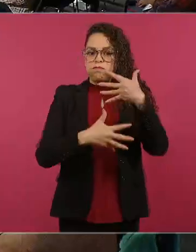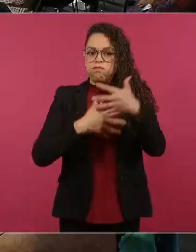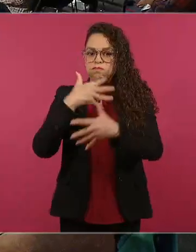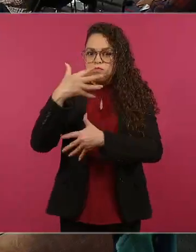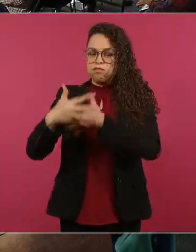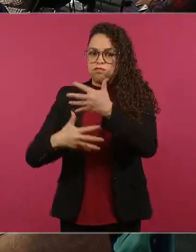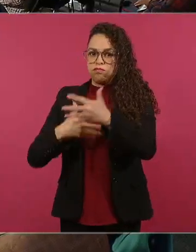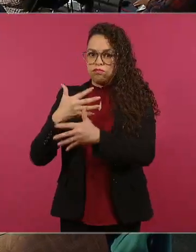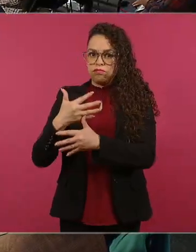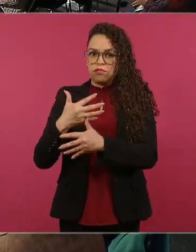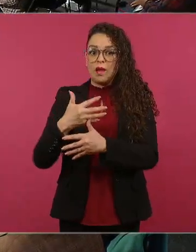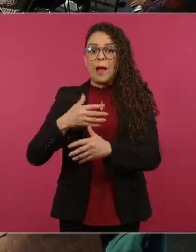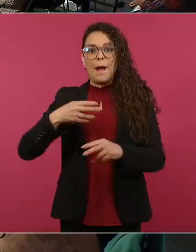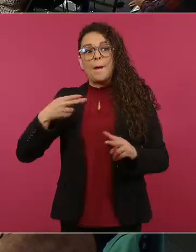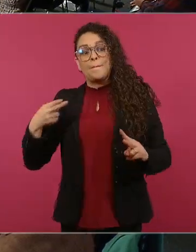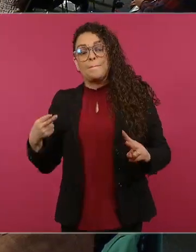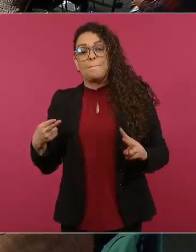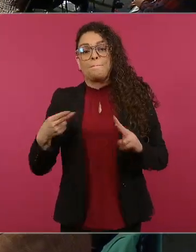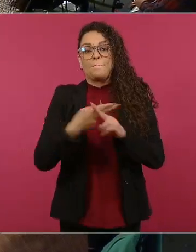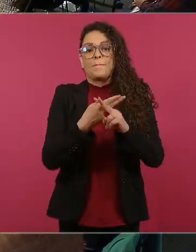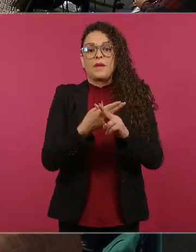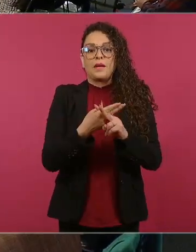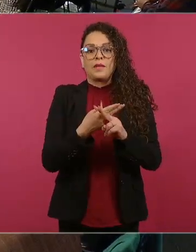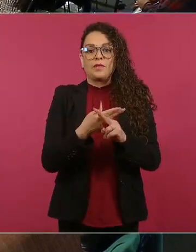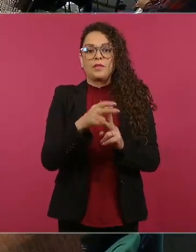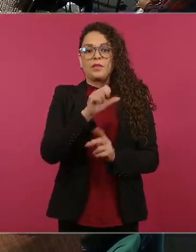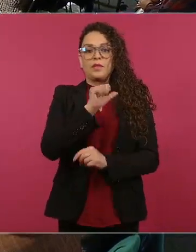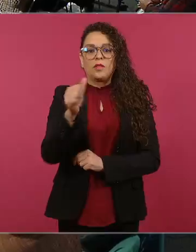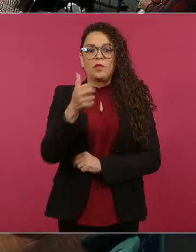asesinan a Beltrán Leyva y a otros,